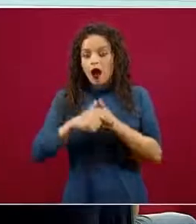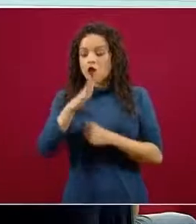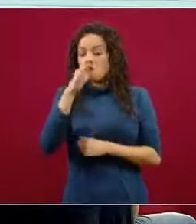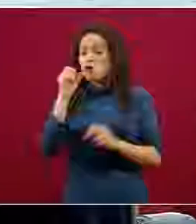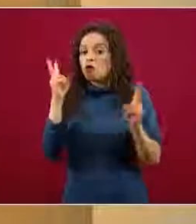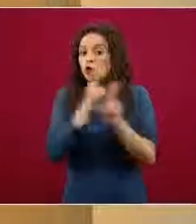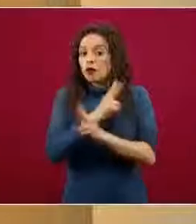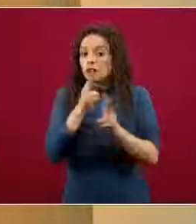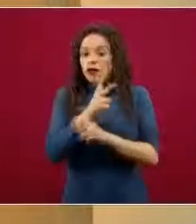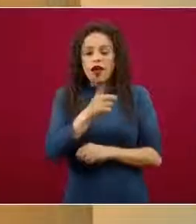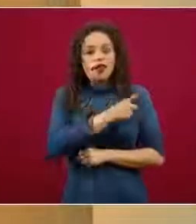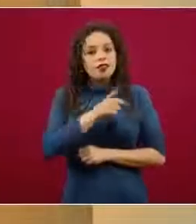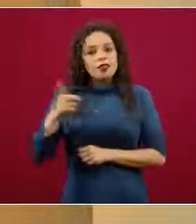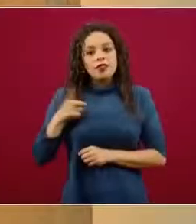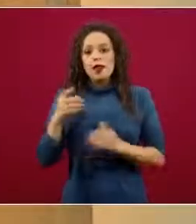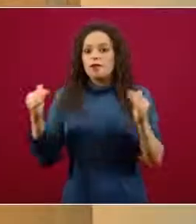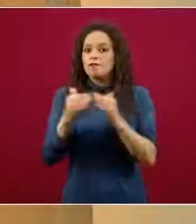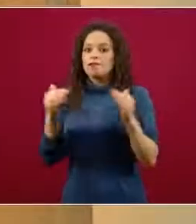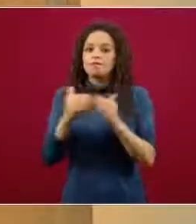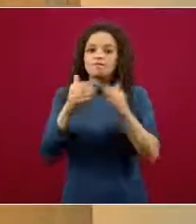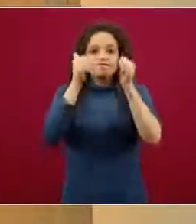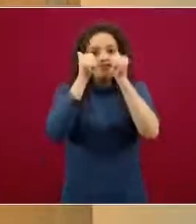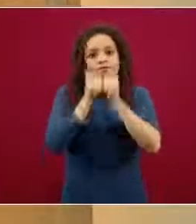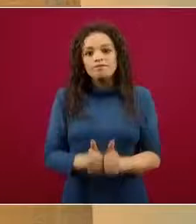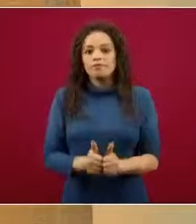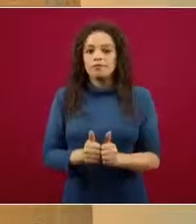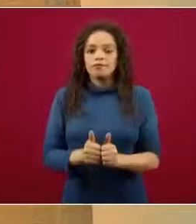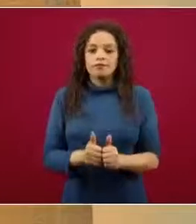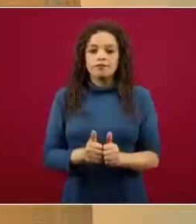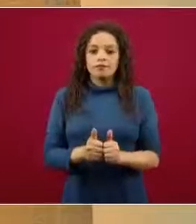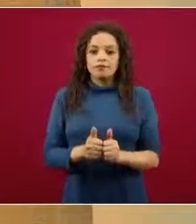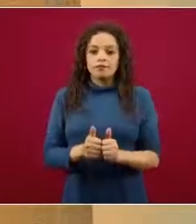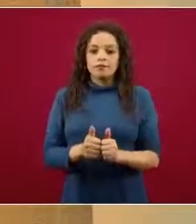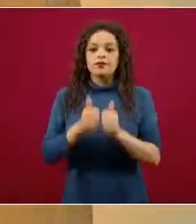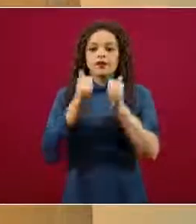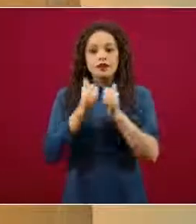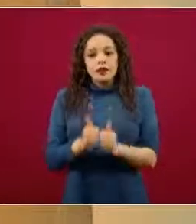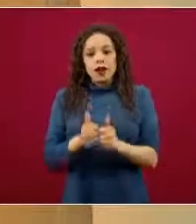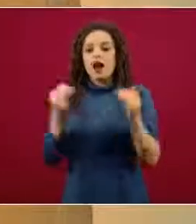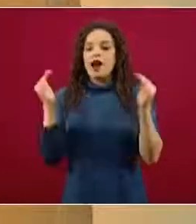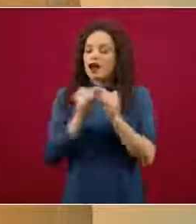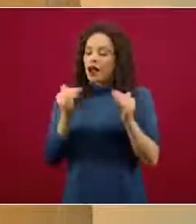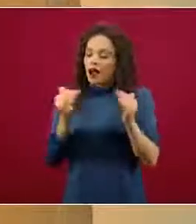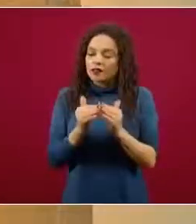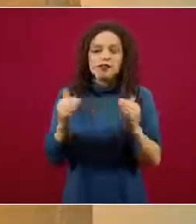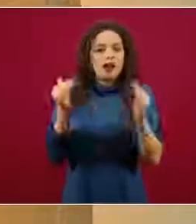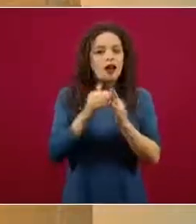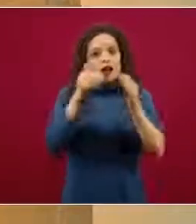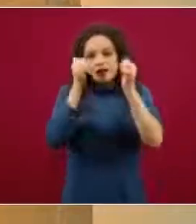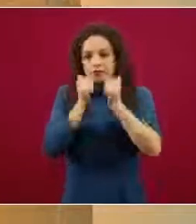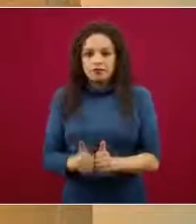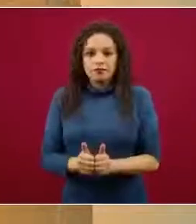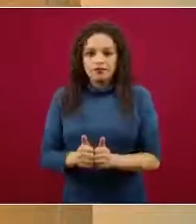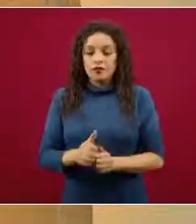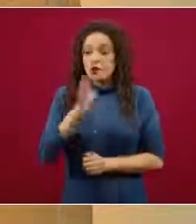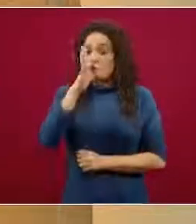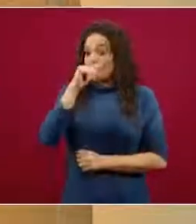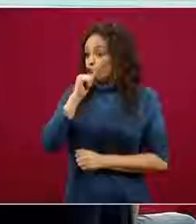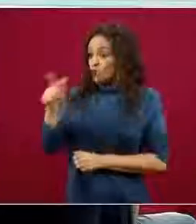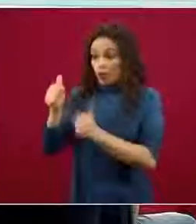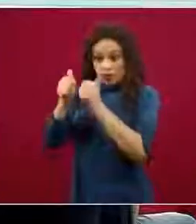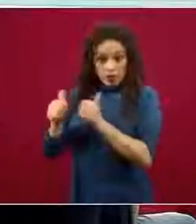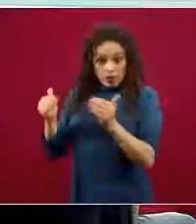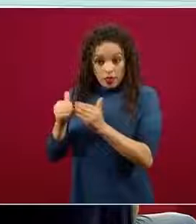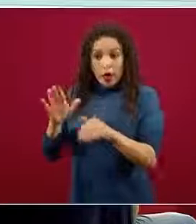casa, quédate en casa. Si no te puedes quedar en casa es porque necesitas atención hospitalaria